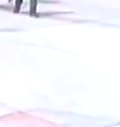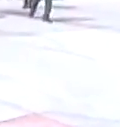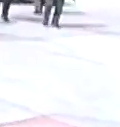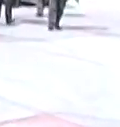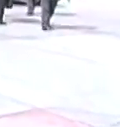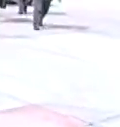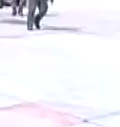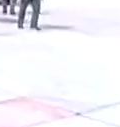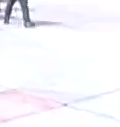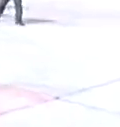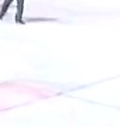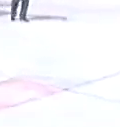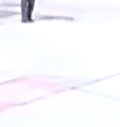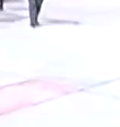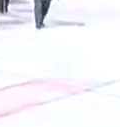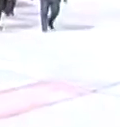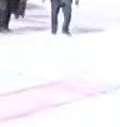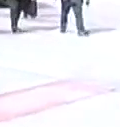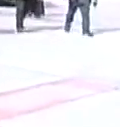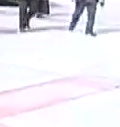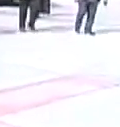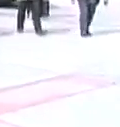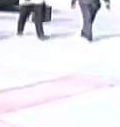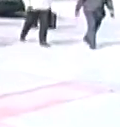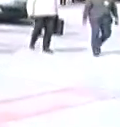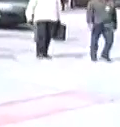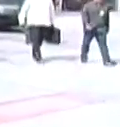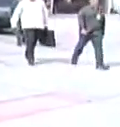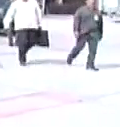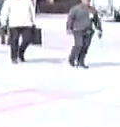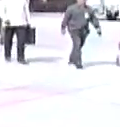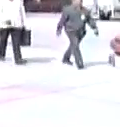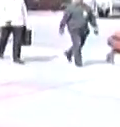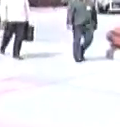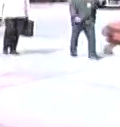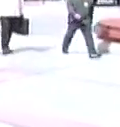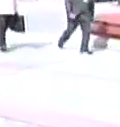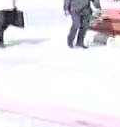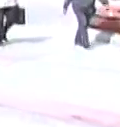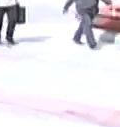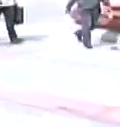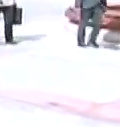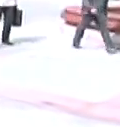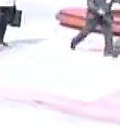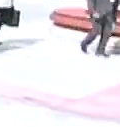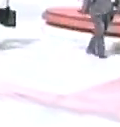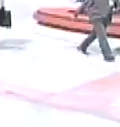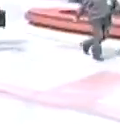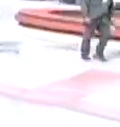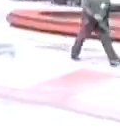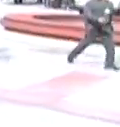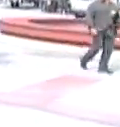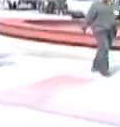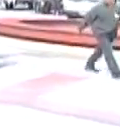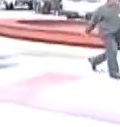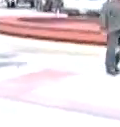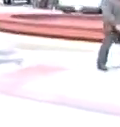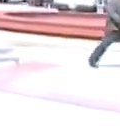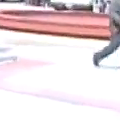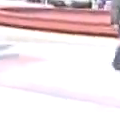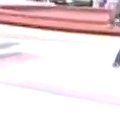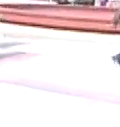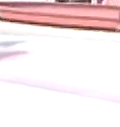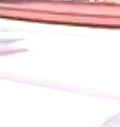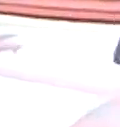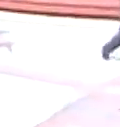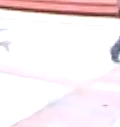Sectores sociales del país, y en esta oportunidad el jefe de Estado venezolano se une a una jornada de trabajo